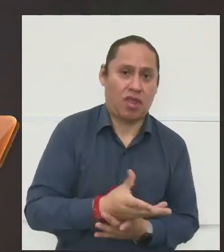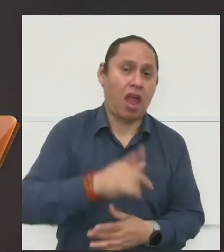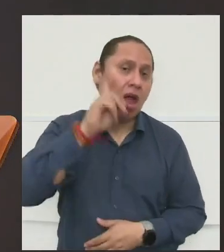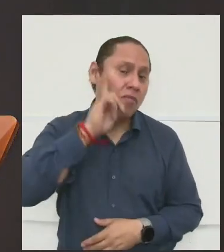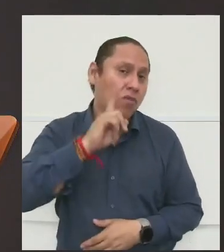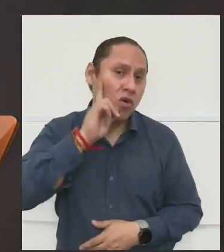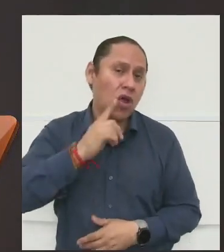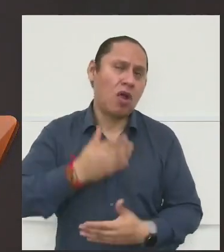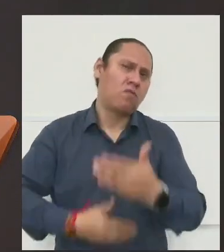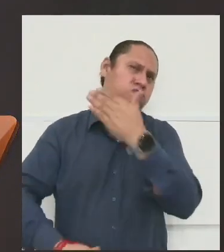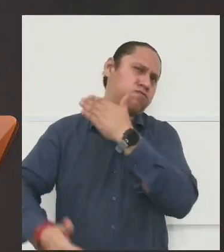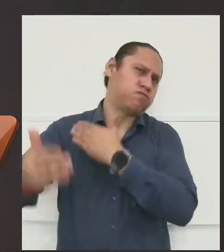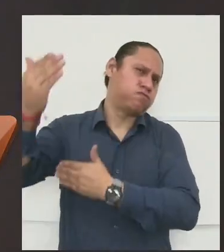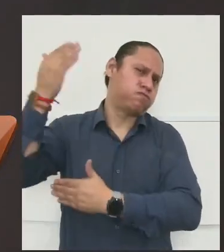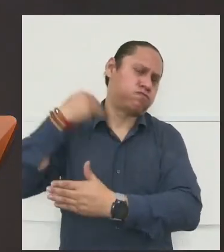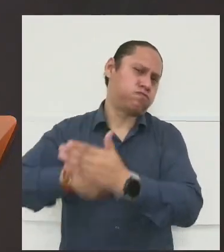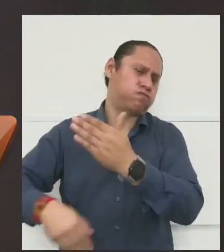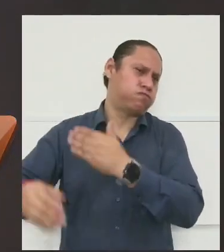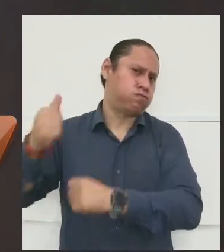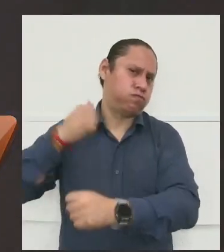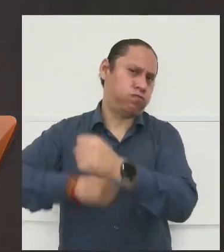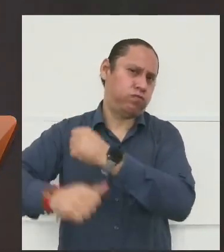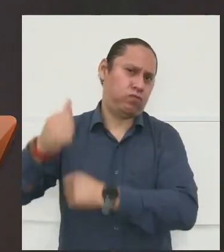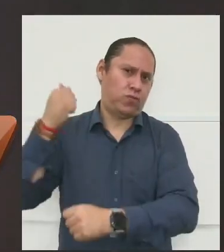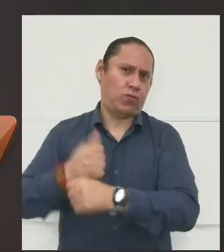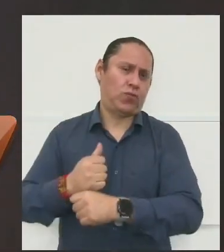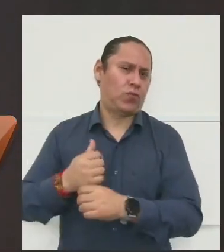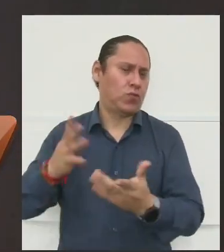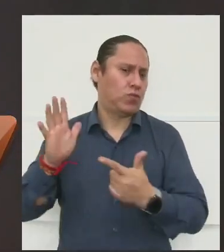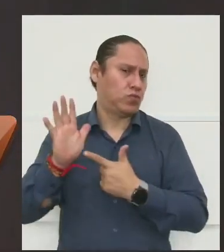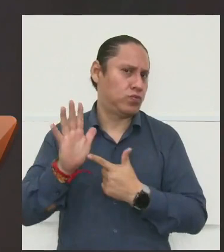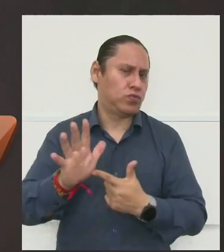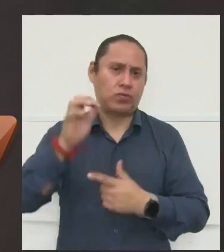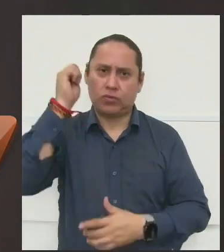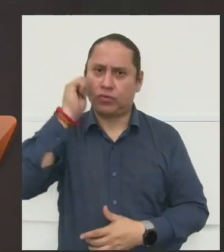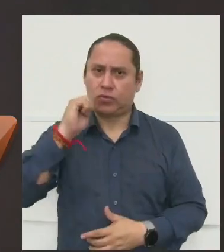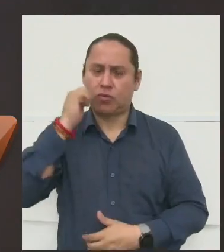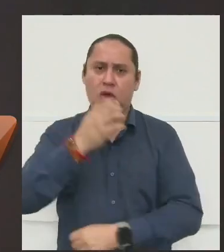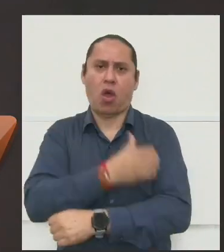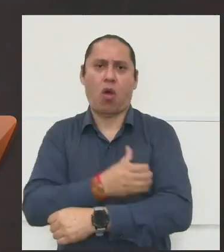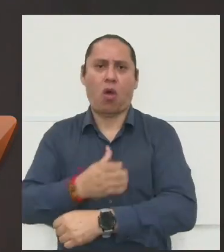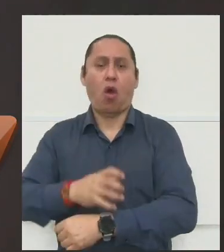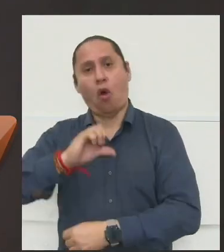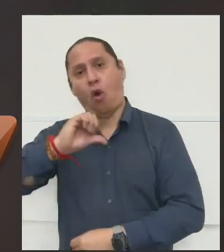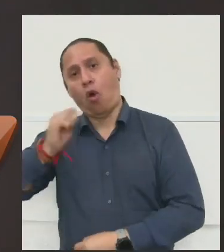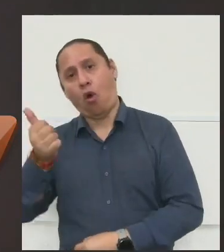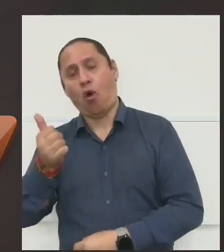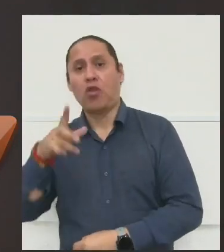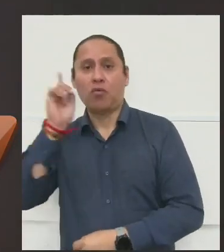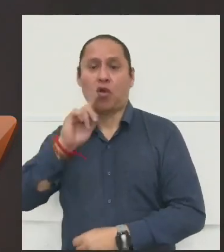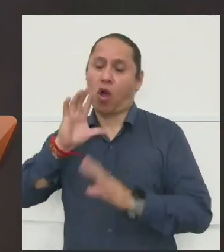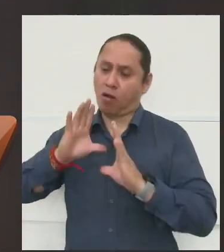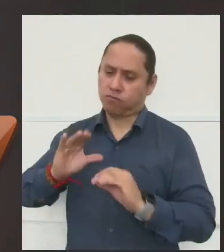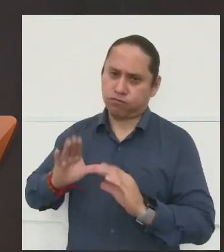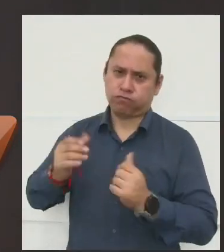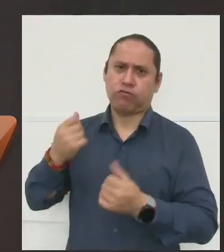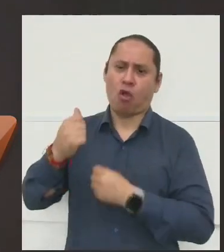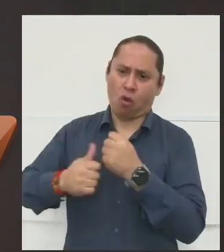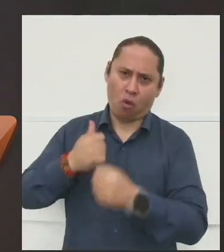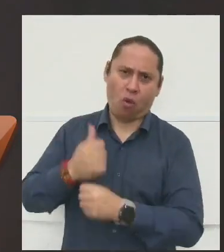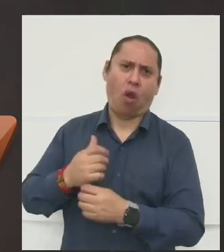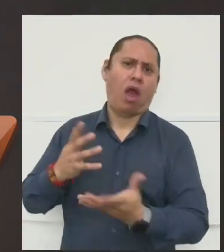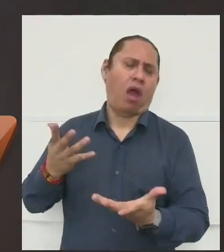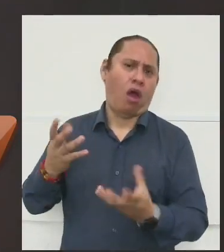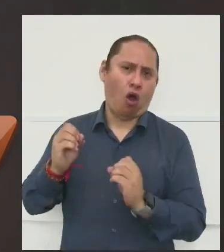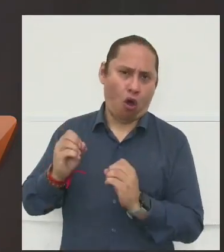mujeres que desde tiempos milenarios han estado presentes y acompañando a otras mujeres durante su embarazo el